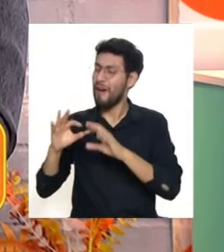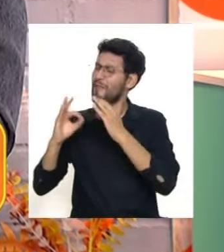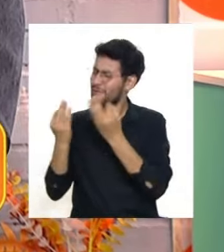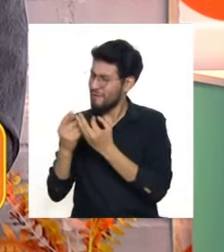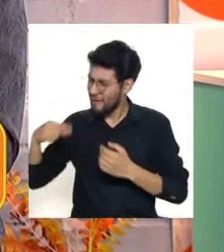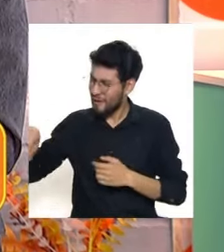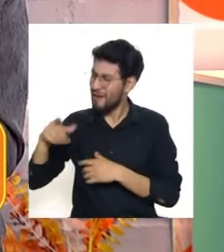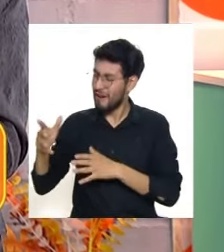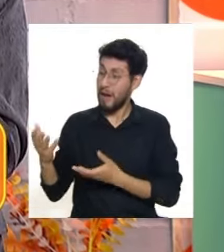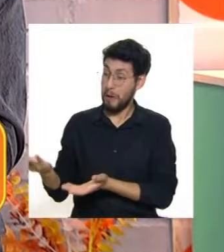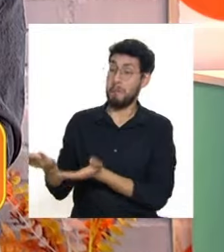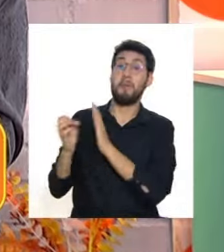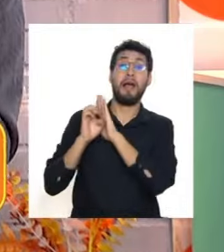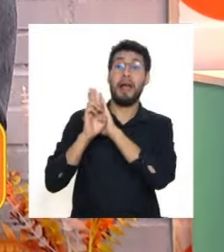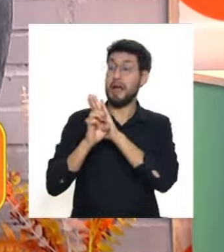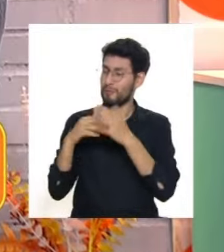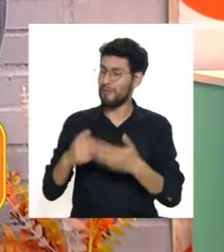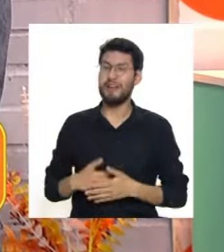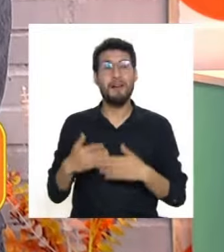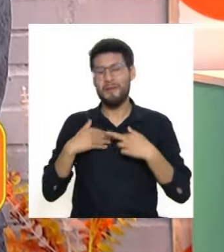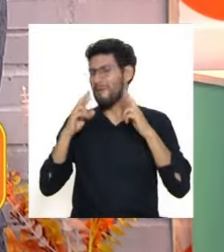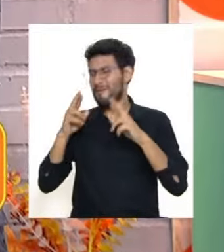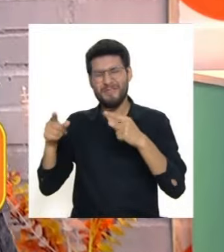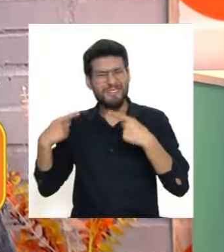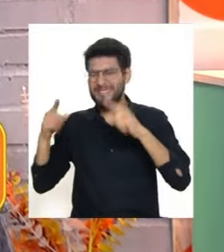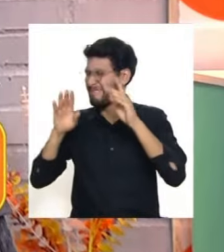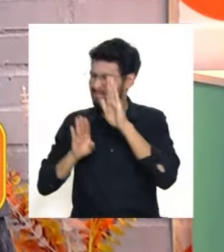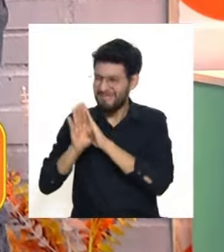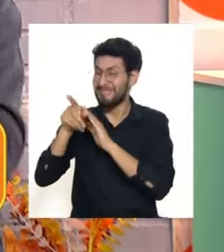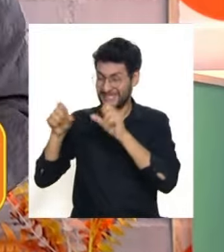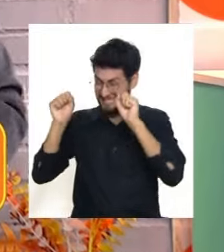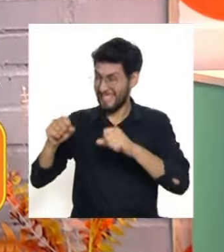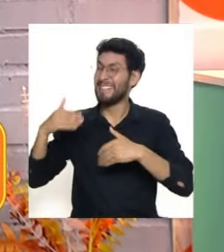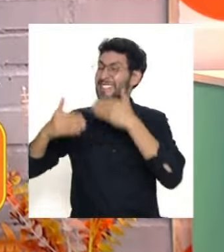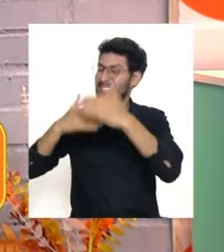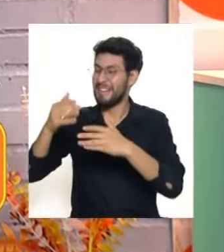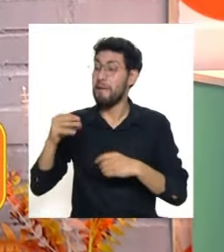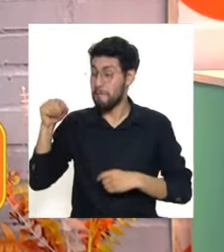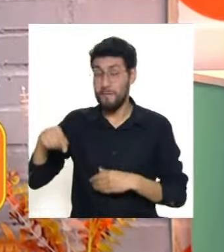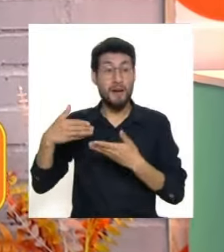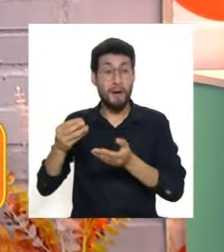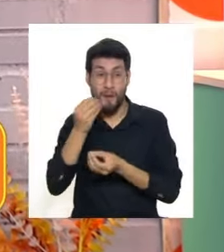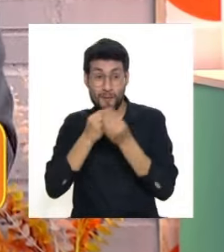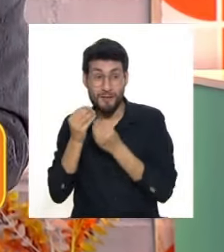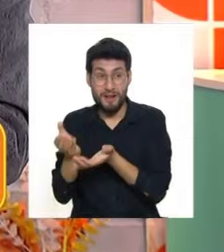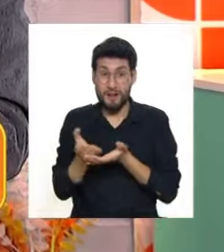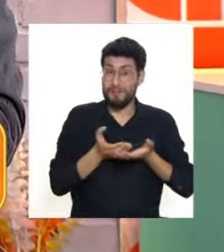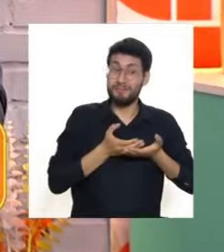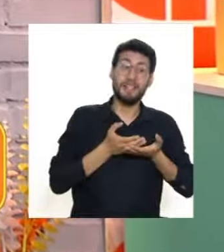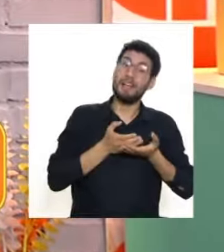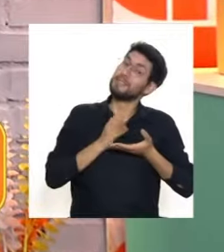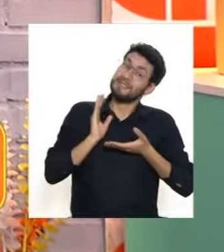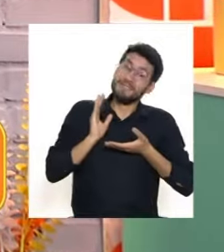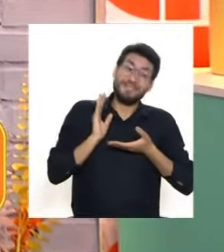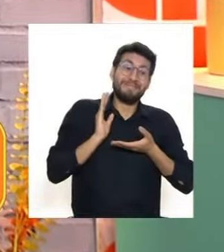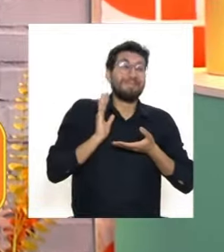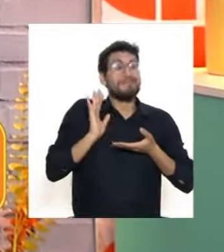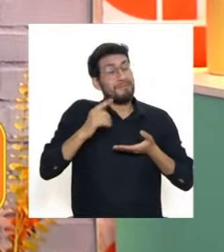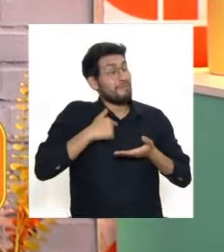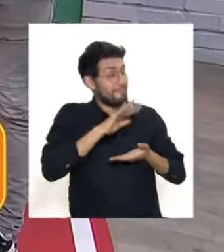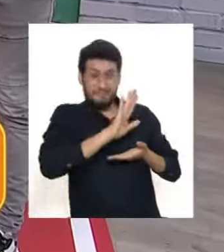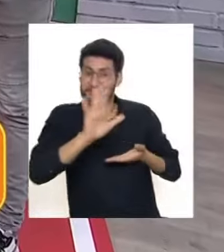familia nos están dando. Te deseo, bueno, te deseo éxitos, que sé que los vas a tener, porque este plato se queda conmigo. Me